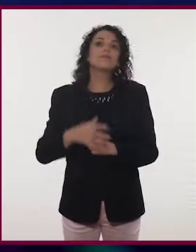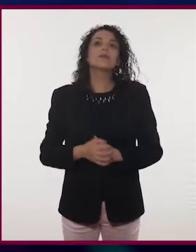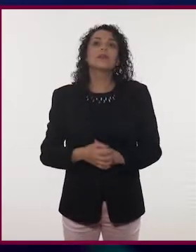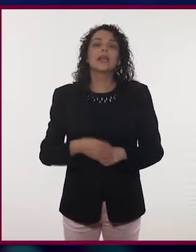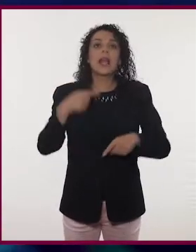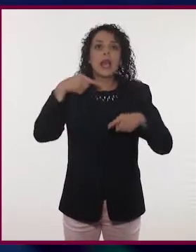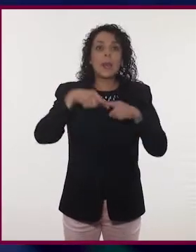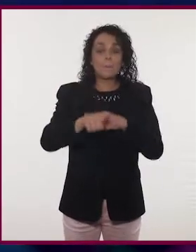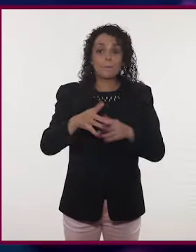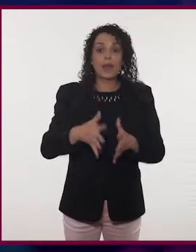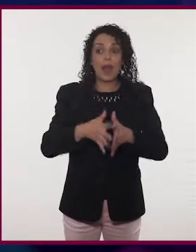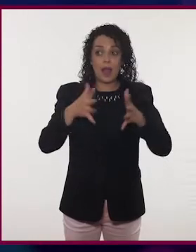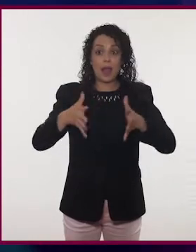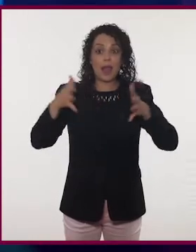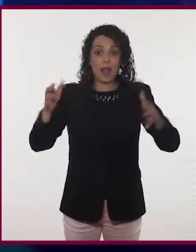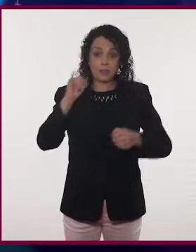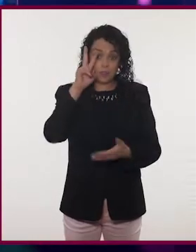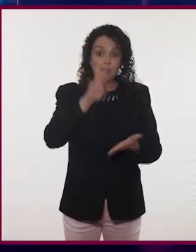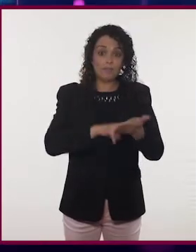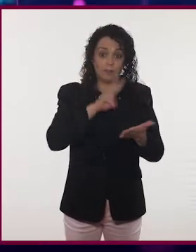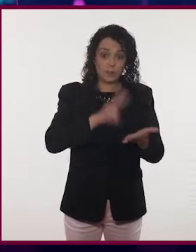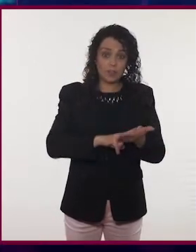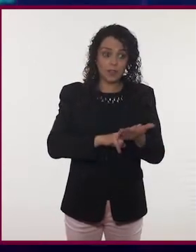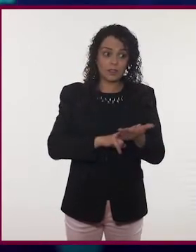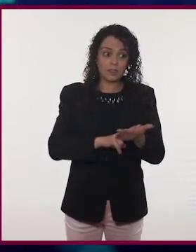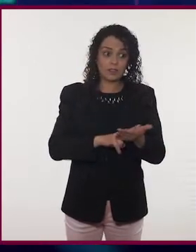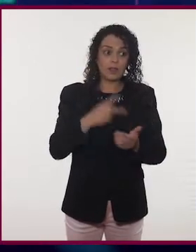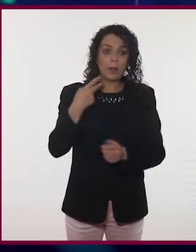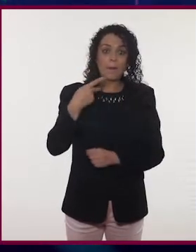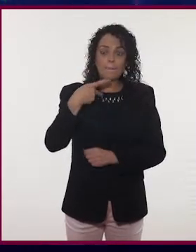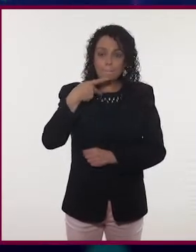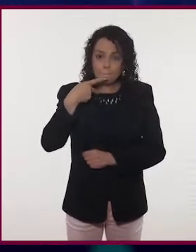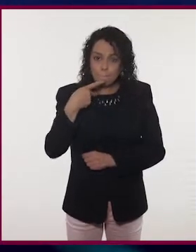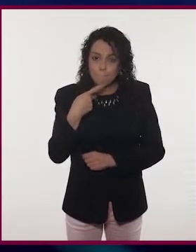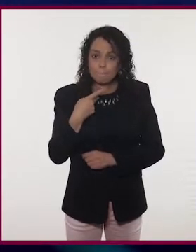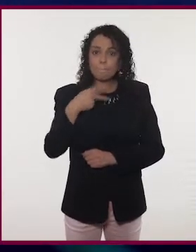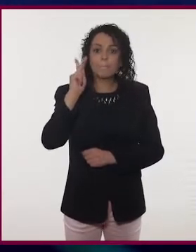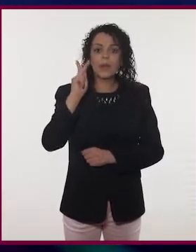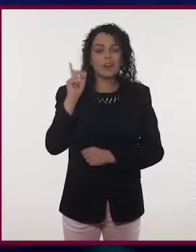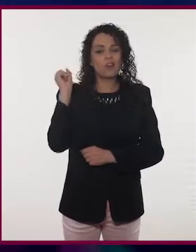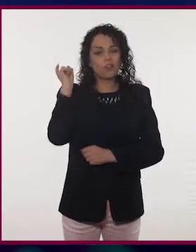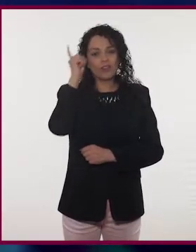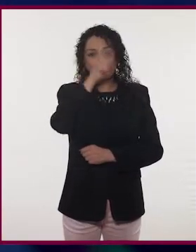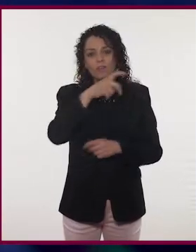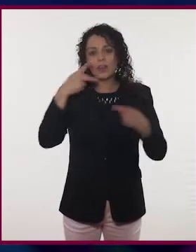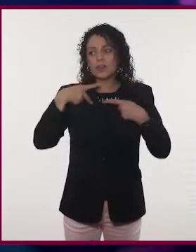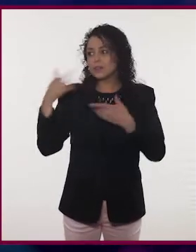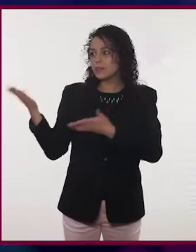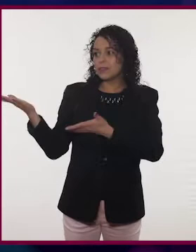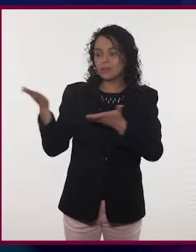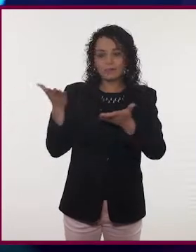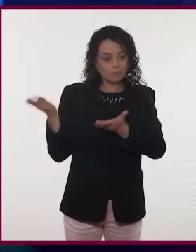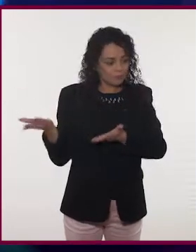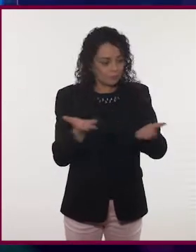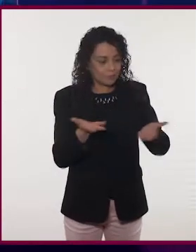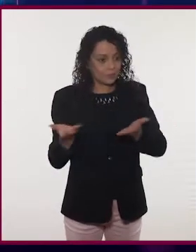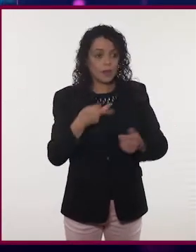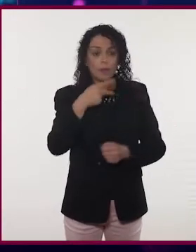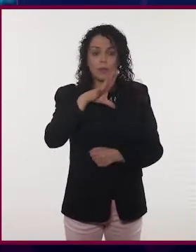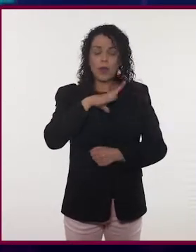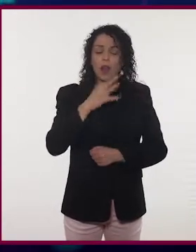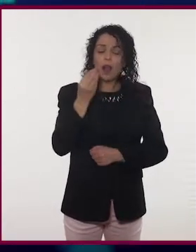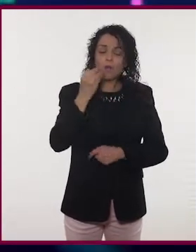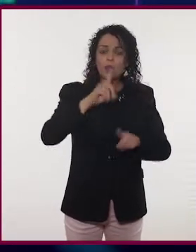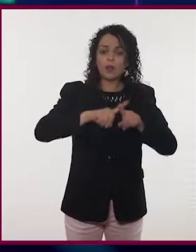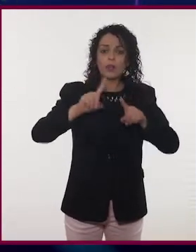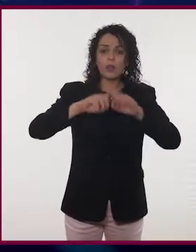aumentando en valor, pues sí, como todavía te cuesta venderlo al público, pero hay muchas organizaciones que